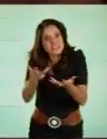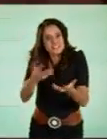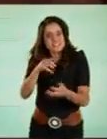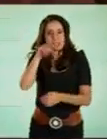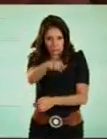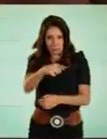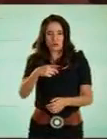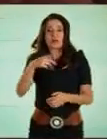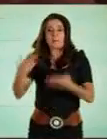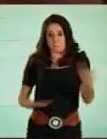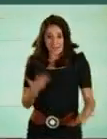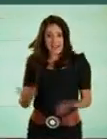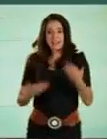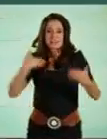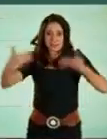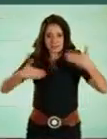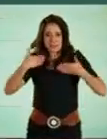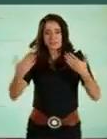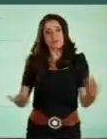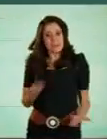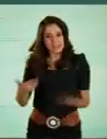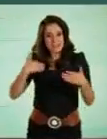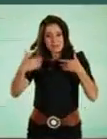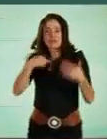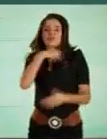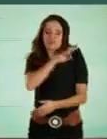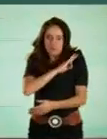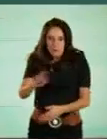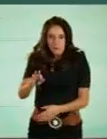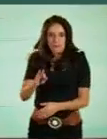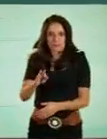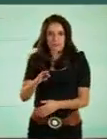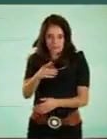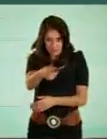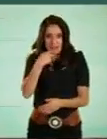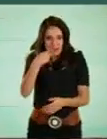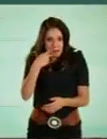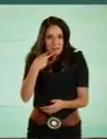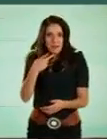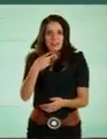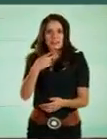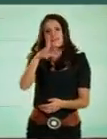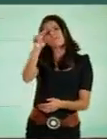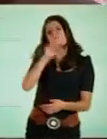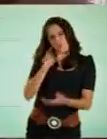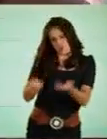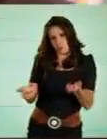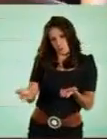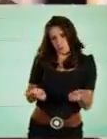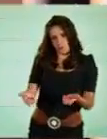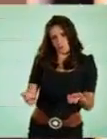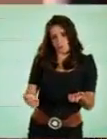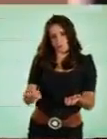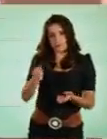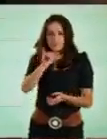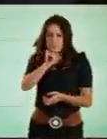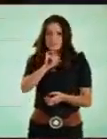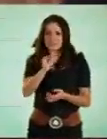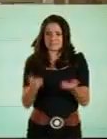Repite, bailar es divertido, yo puedo. ¿Y si mejor practicamos? Uh-huh.